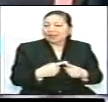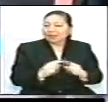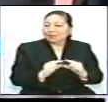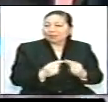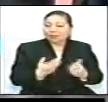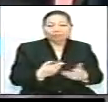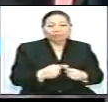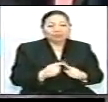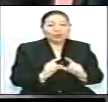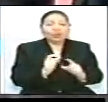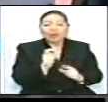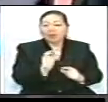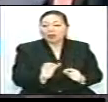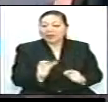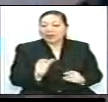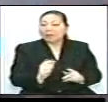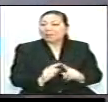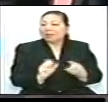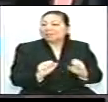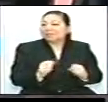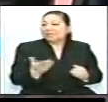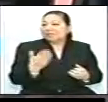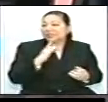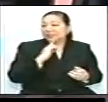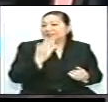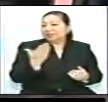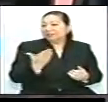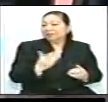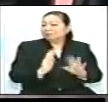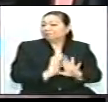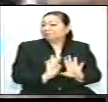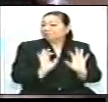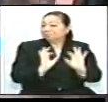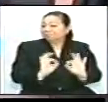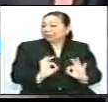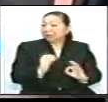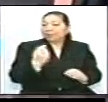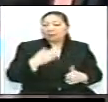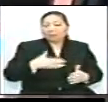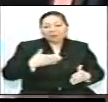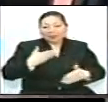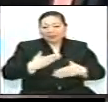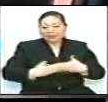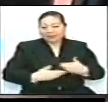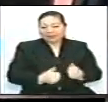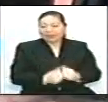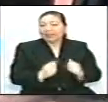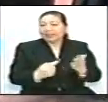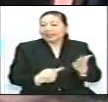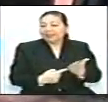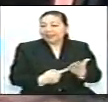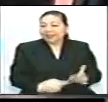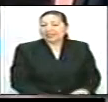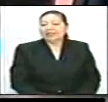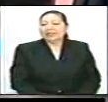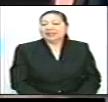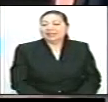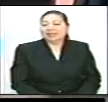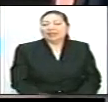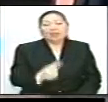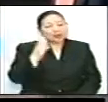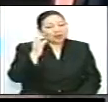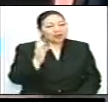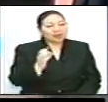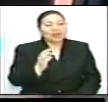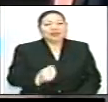partidos, varios congresistas, que sí estamos listos para poder avanzar con la agenda técnica. Yo creo